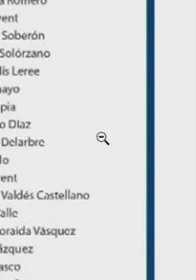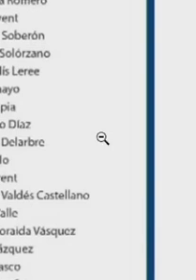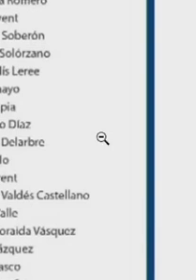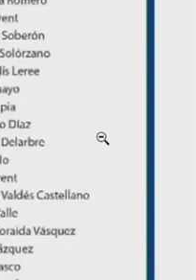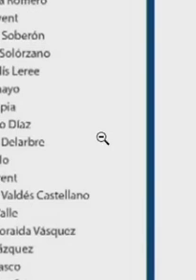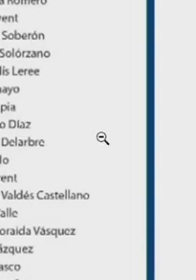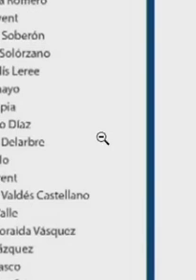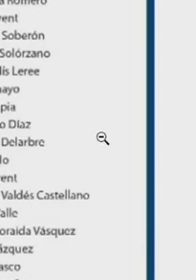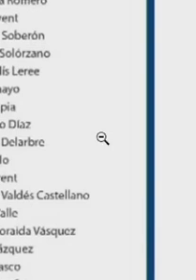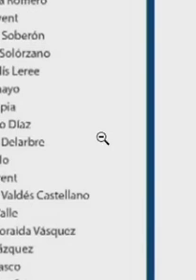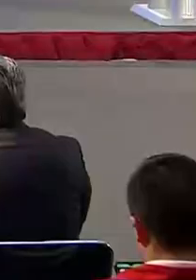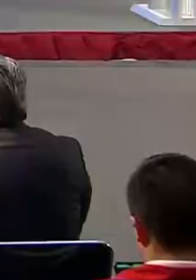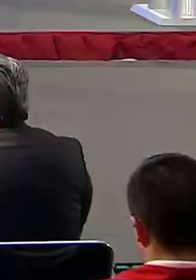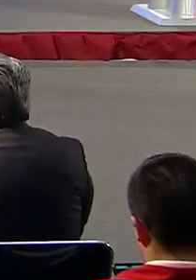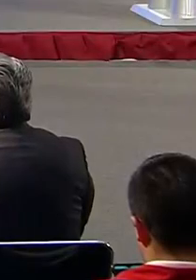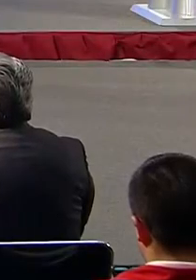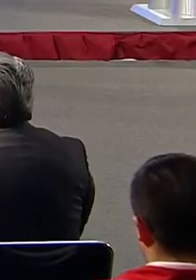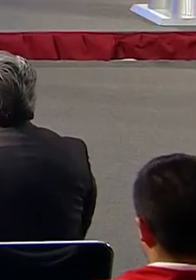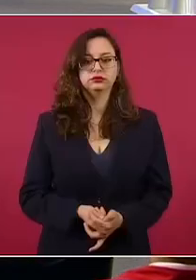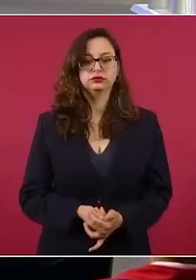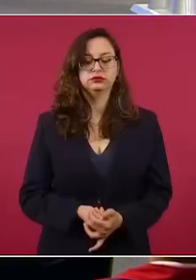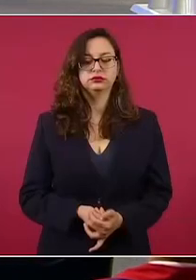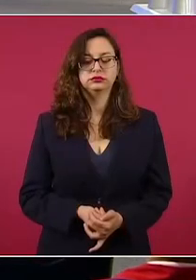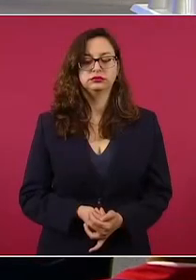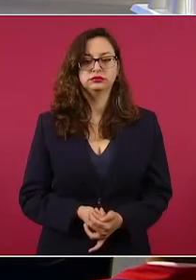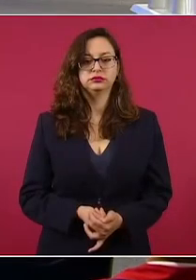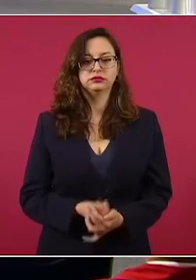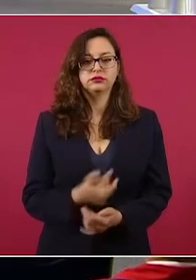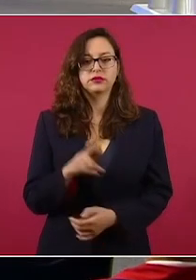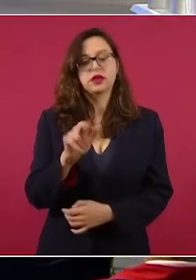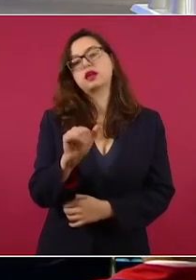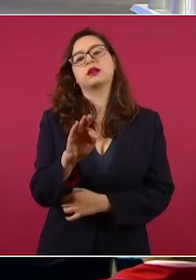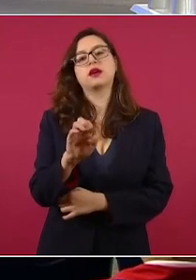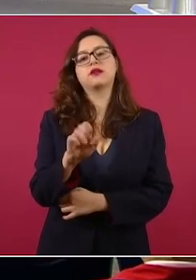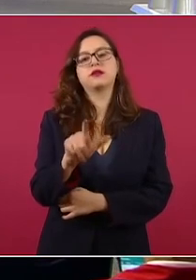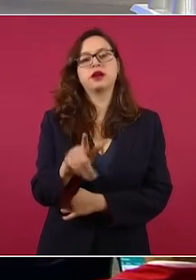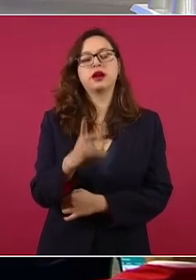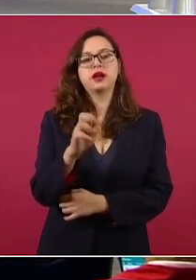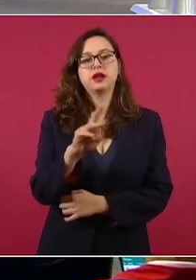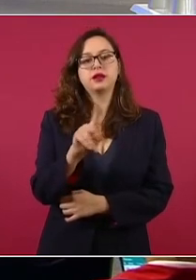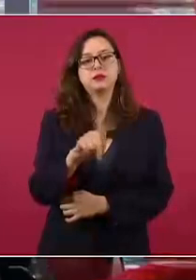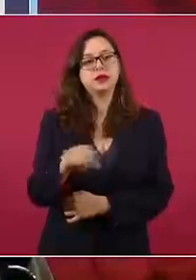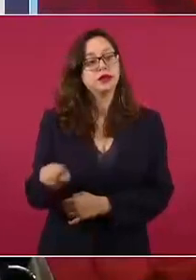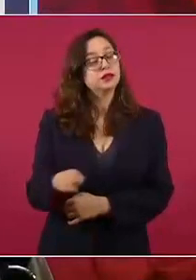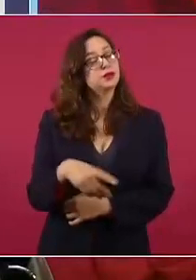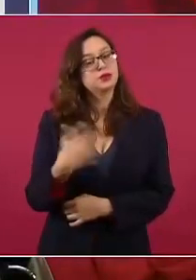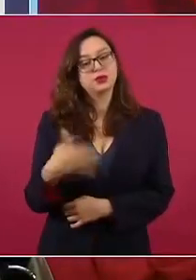en contra de nosotros. Rafael Pérez Gay. Ay.